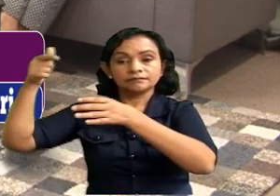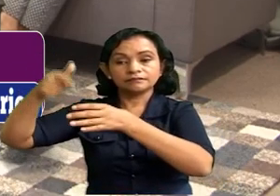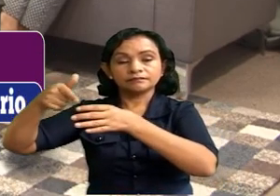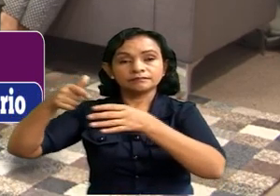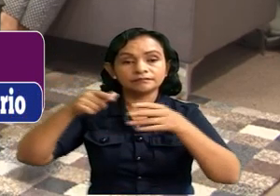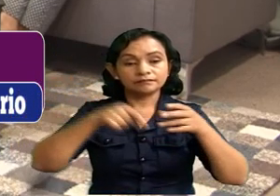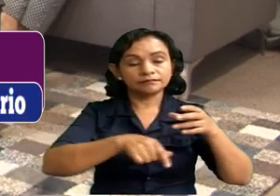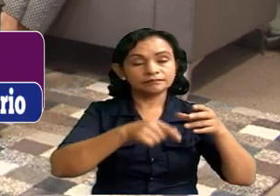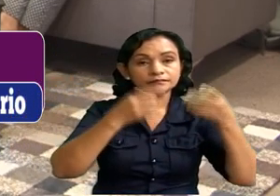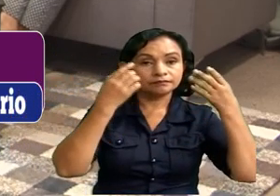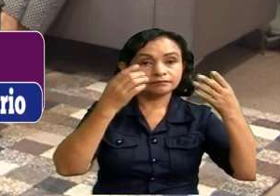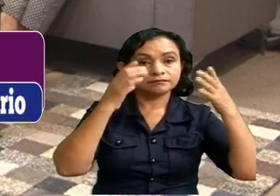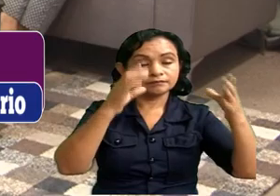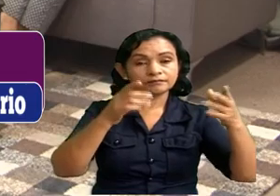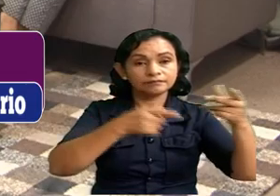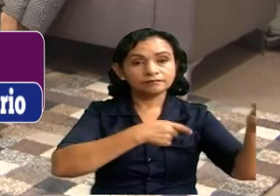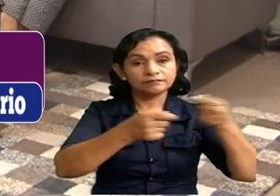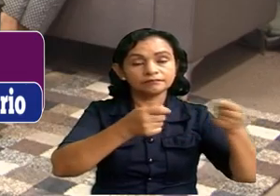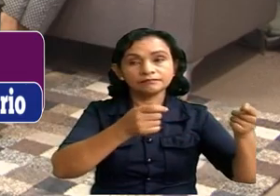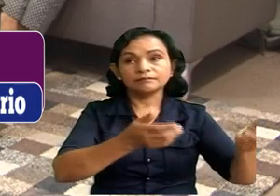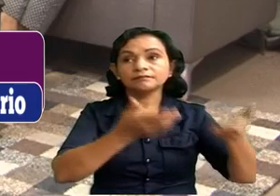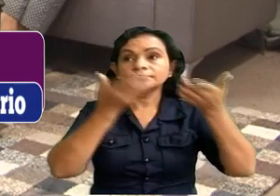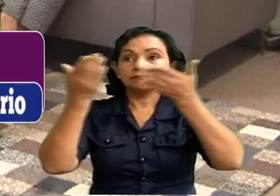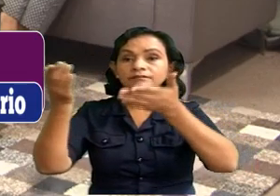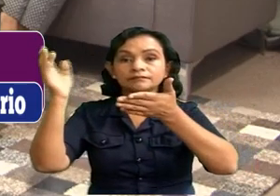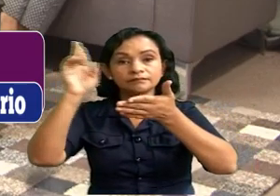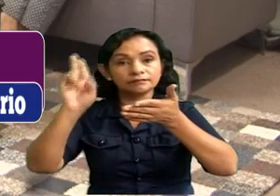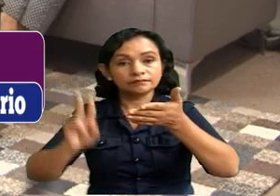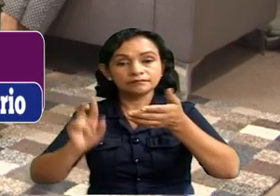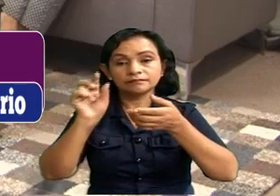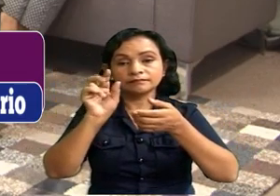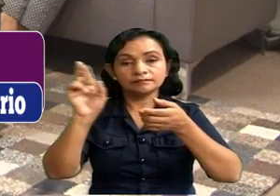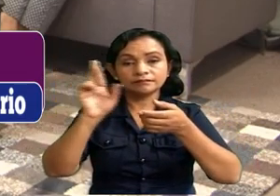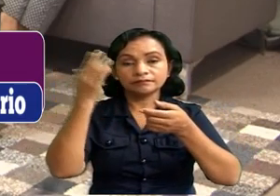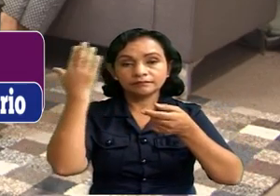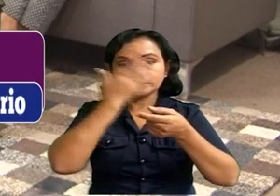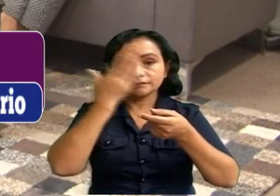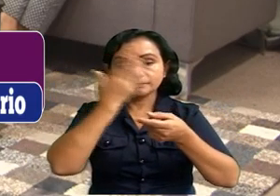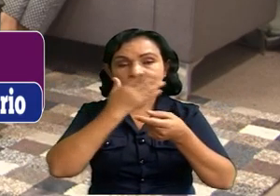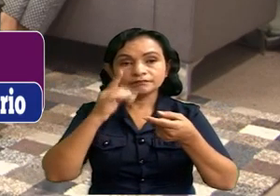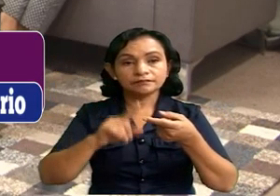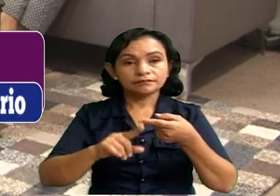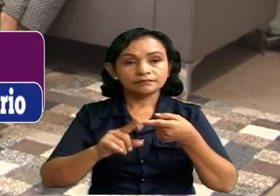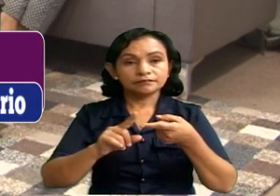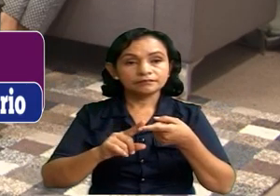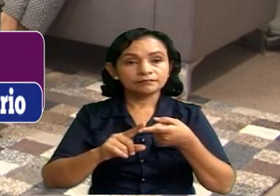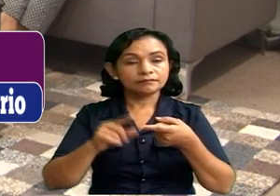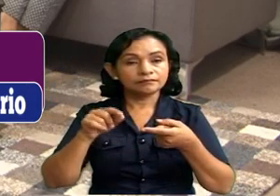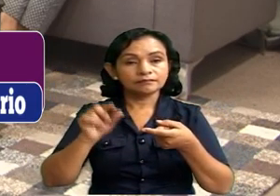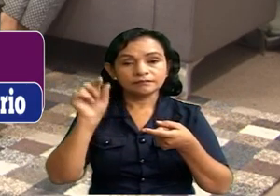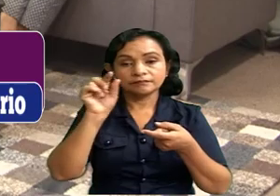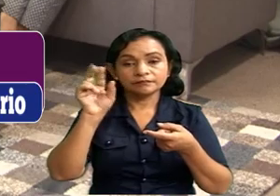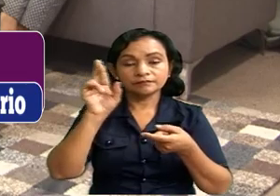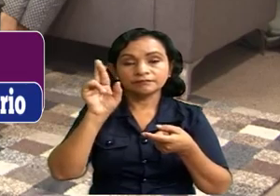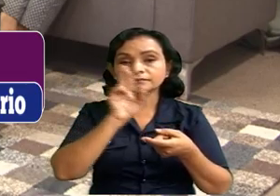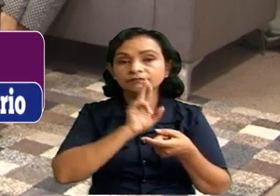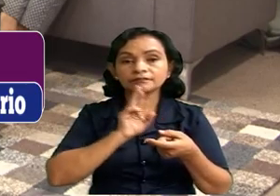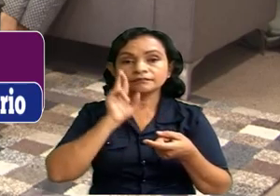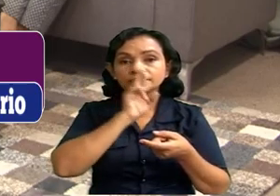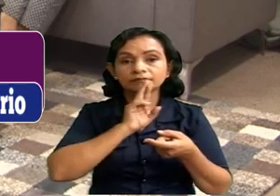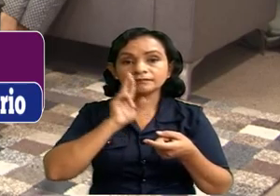nuestros productores le ofertaban a Venezuela frijol negro, que acá somos nosotros frijol rojo,